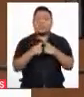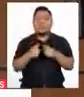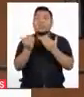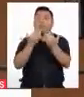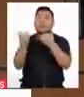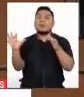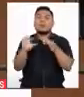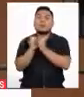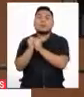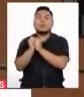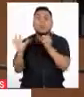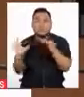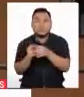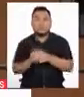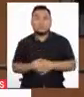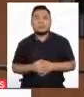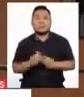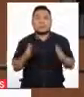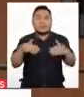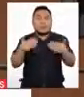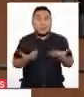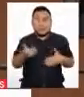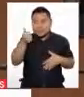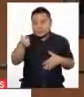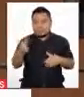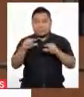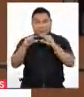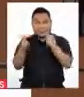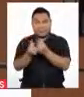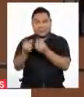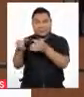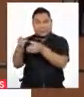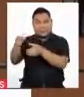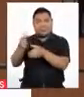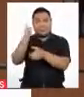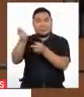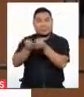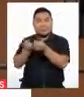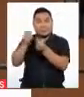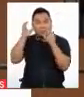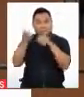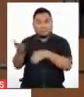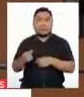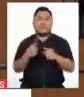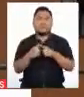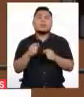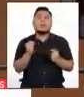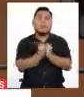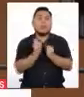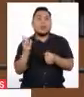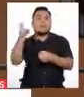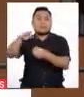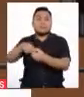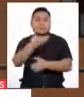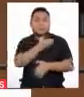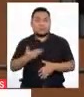juntos. Es más, puede la comisión conjunta presidirla el Congreso. Pero con la participación.